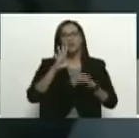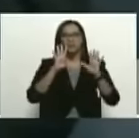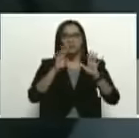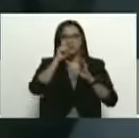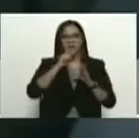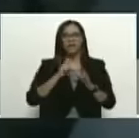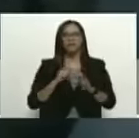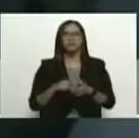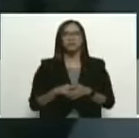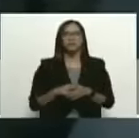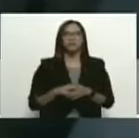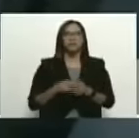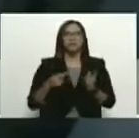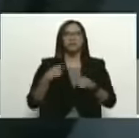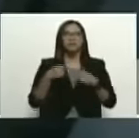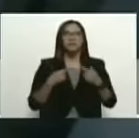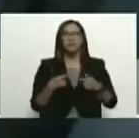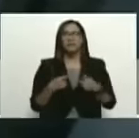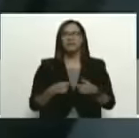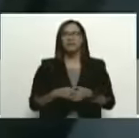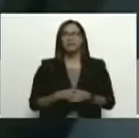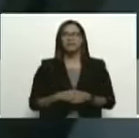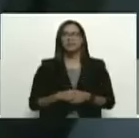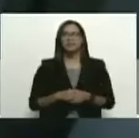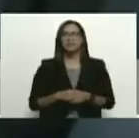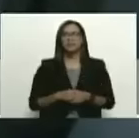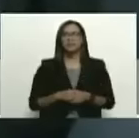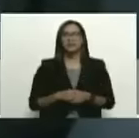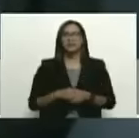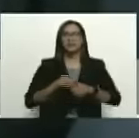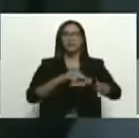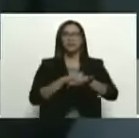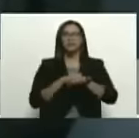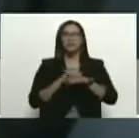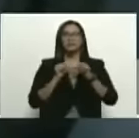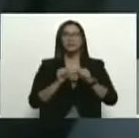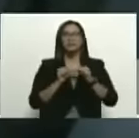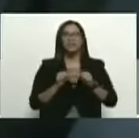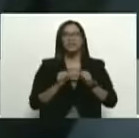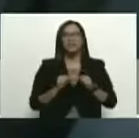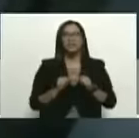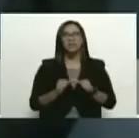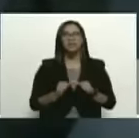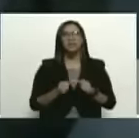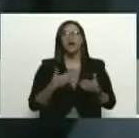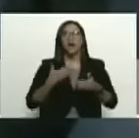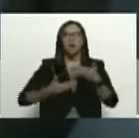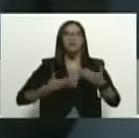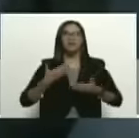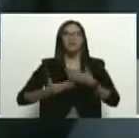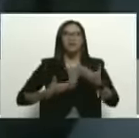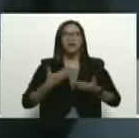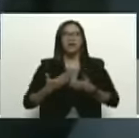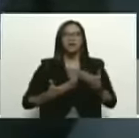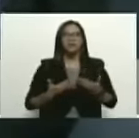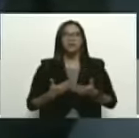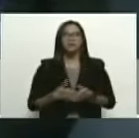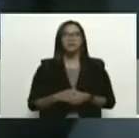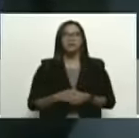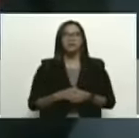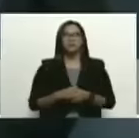años siguientes del siglo XIX, los británicos siguieron, es decir, el Reino Unido siguió avanzando hacia el oeste, es decir,